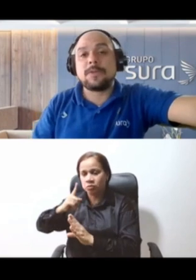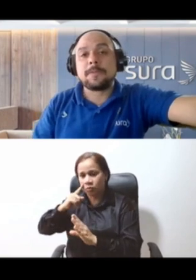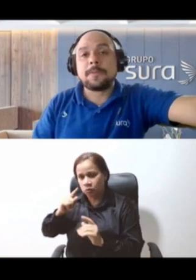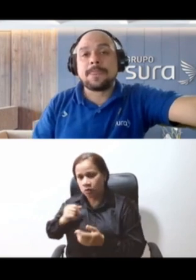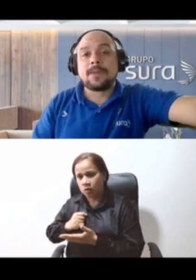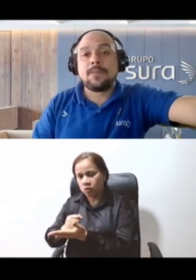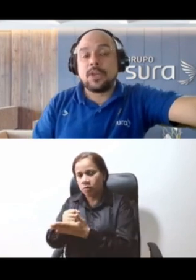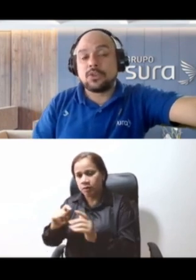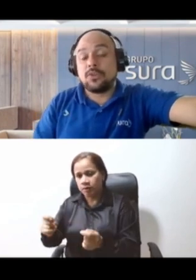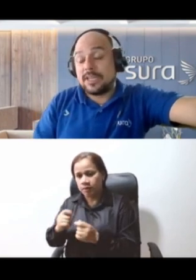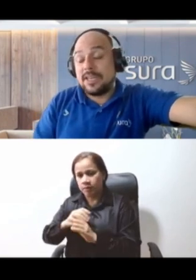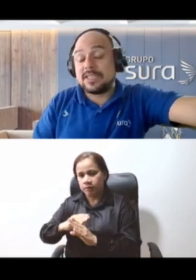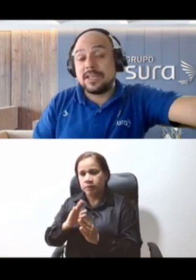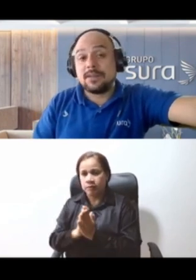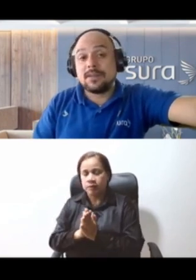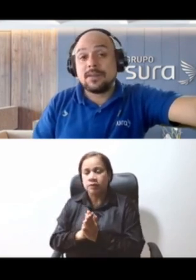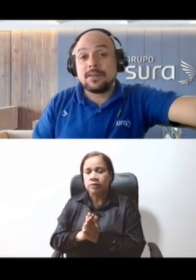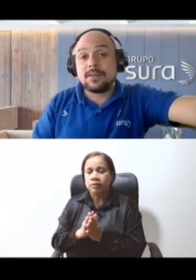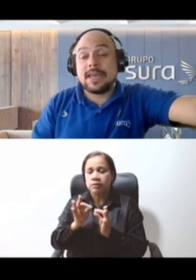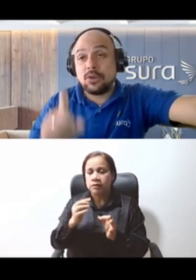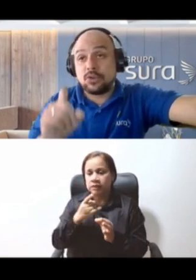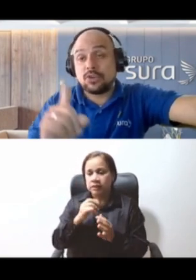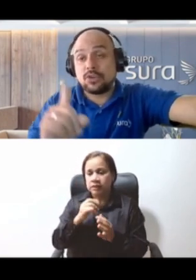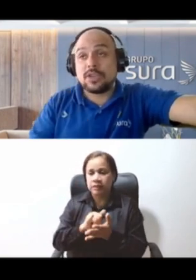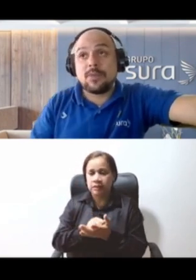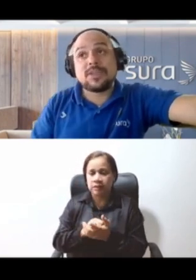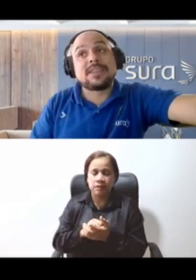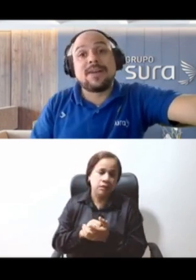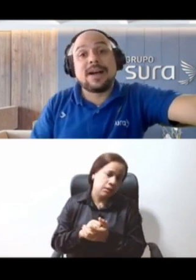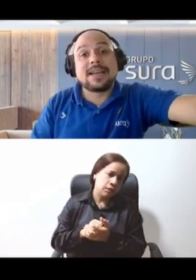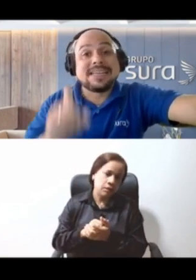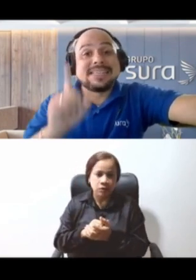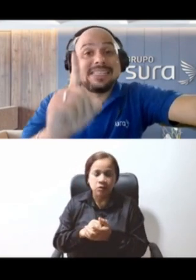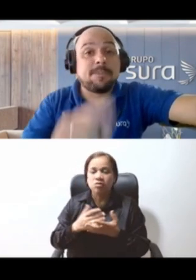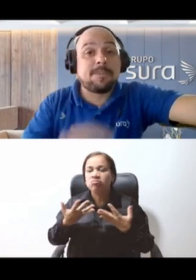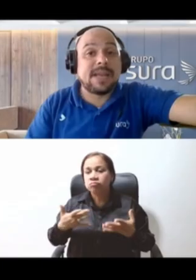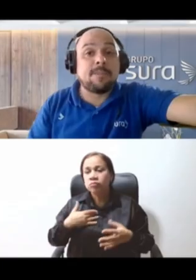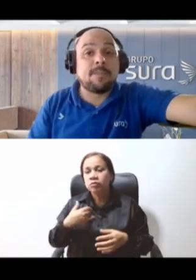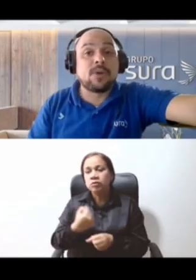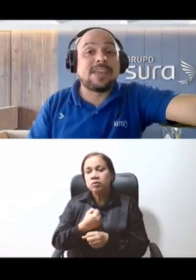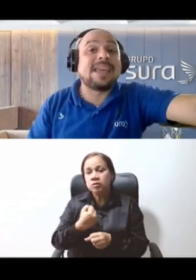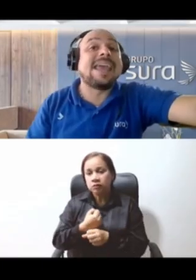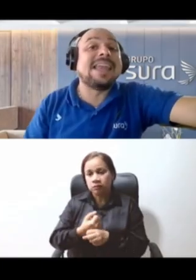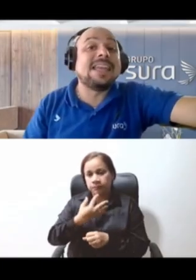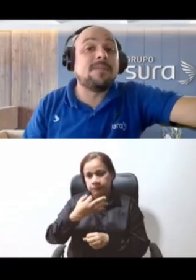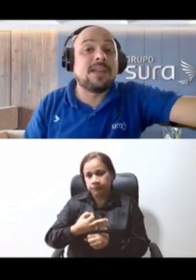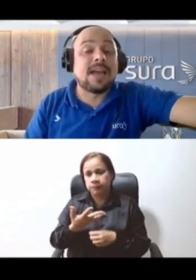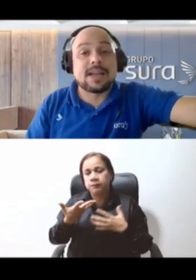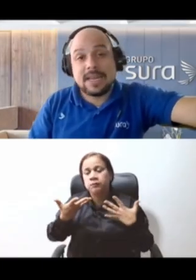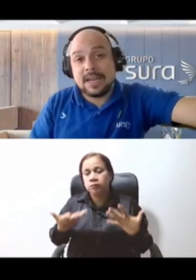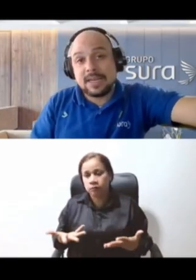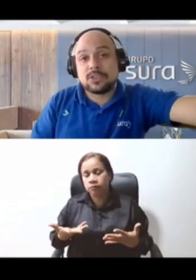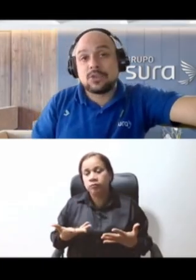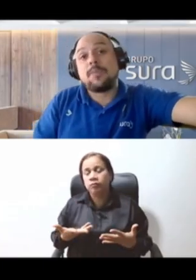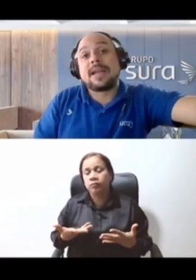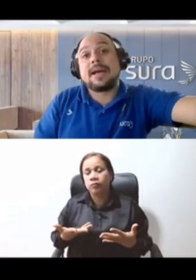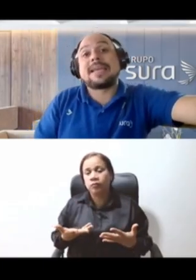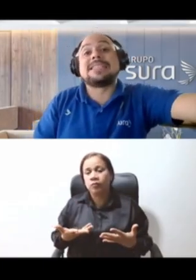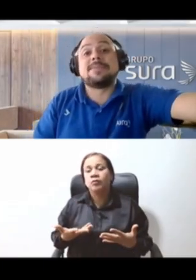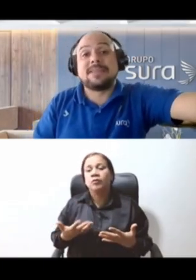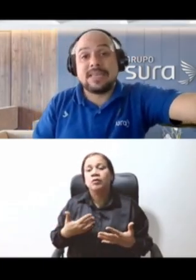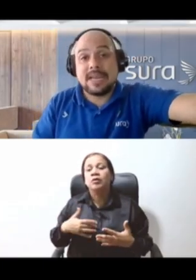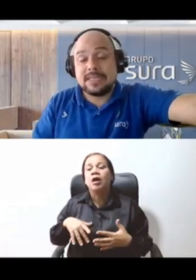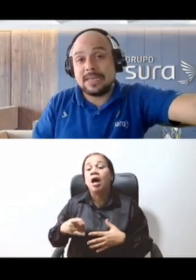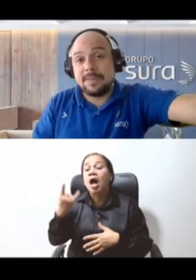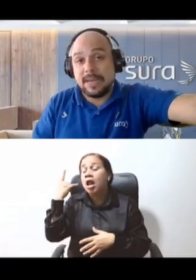la prevención. Por eso se dice que nosotros debemos de trabajar siempre en pro de eliminar el riesgo